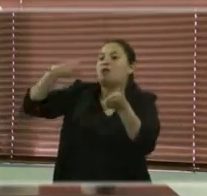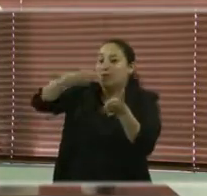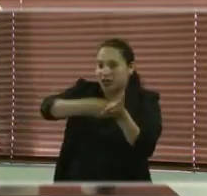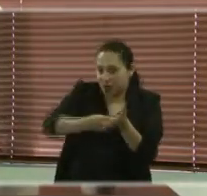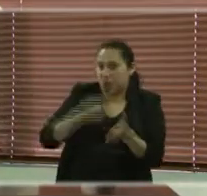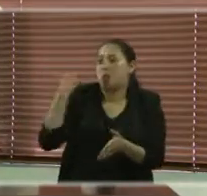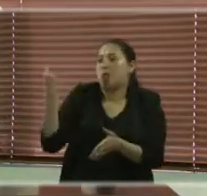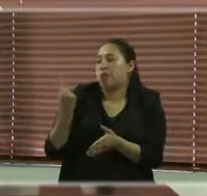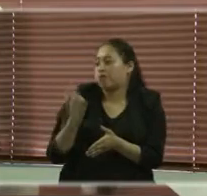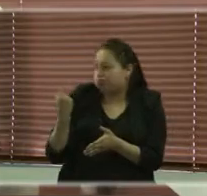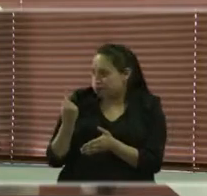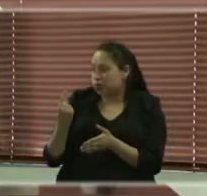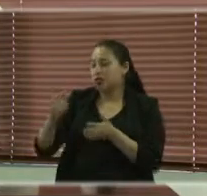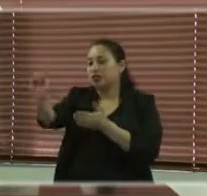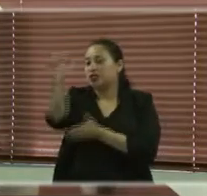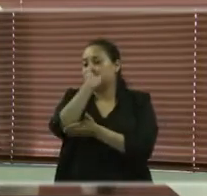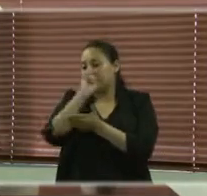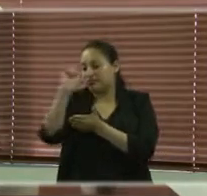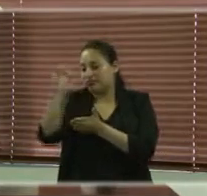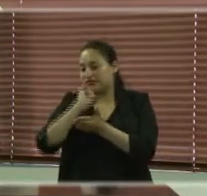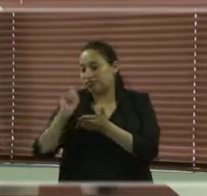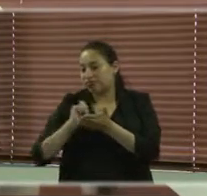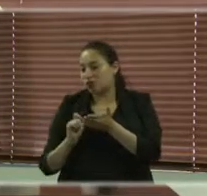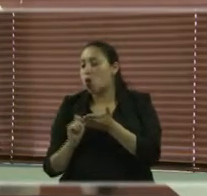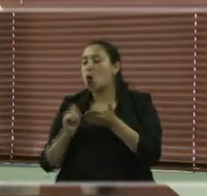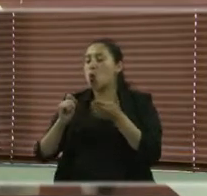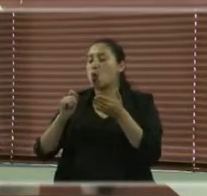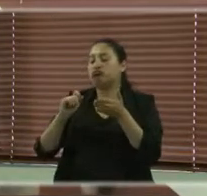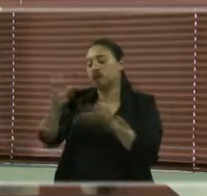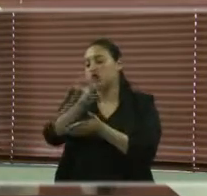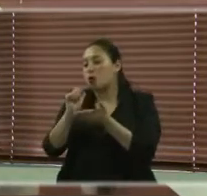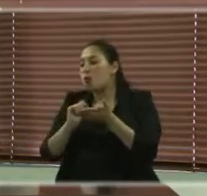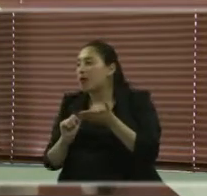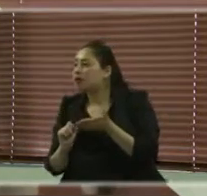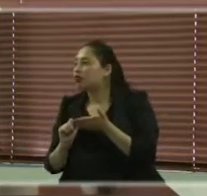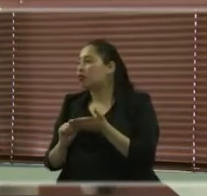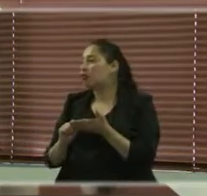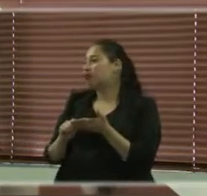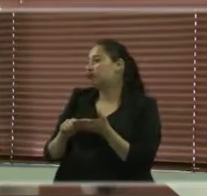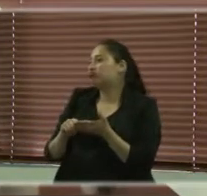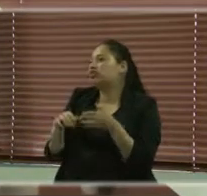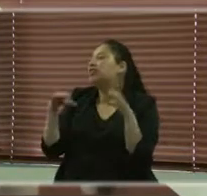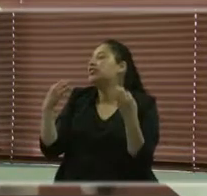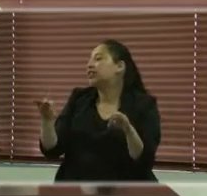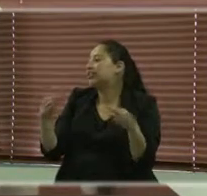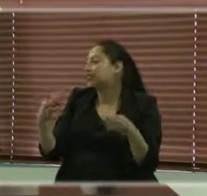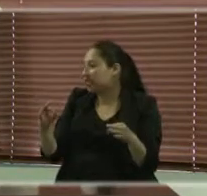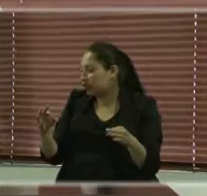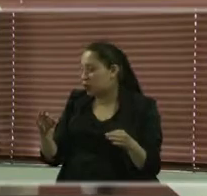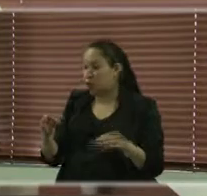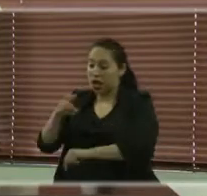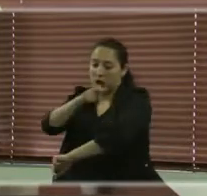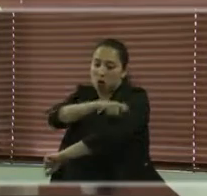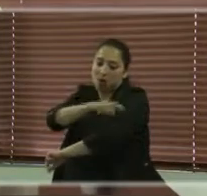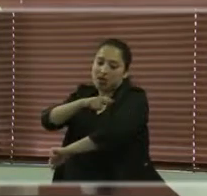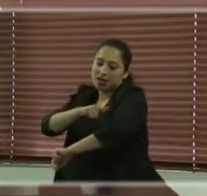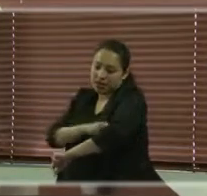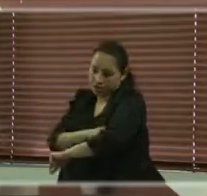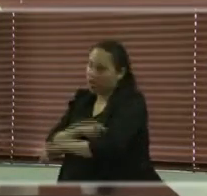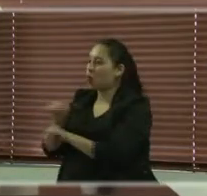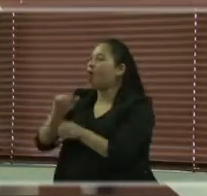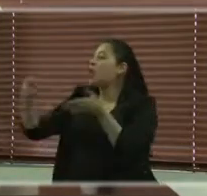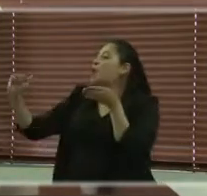un un documento borrador inicial ese documento borrador el comité lo tiene que adoptar como borrador